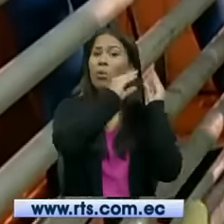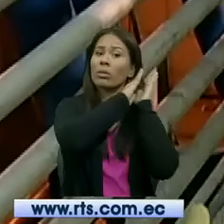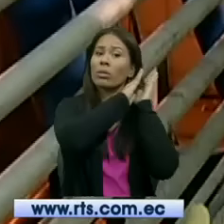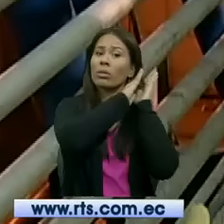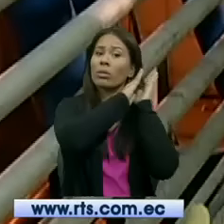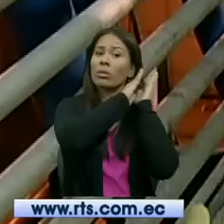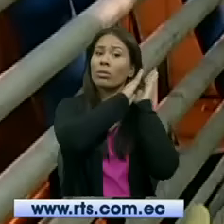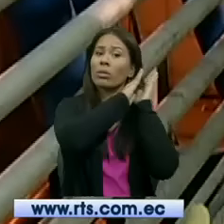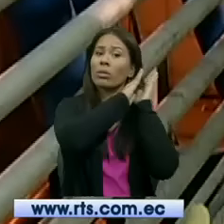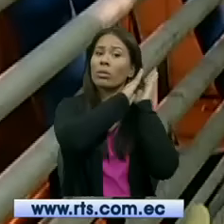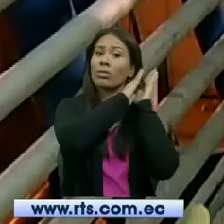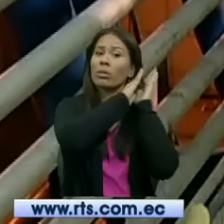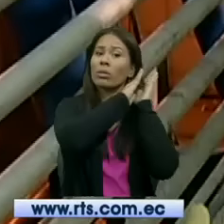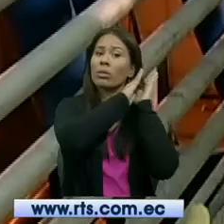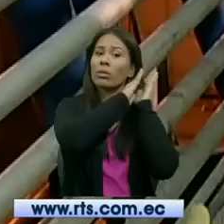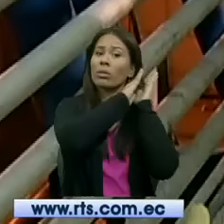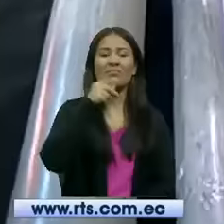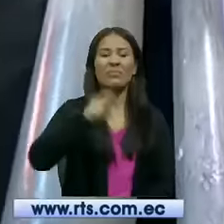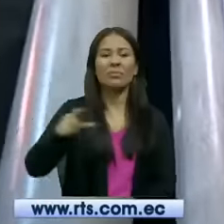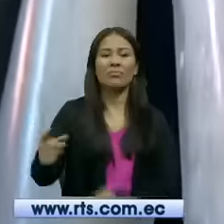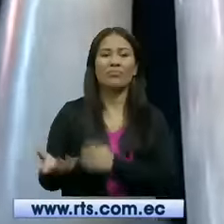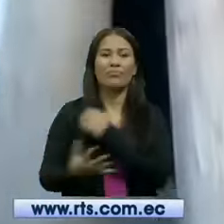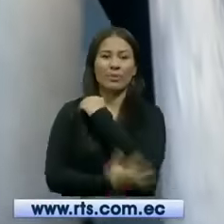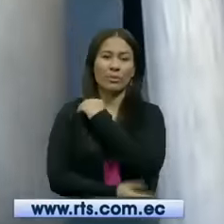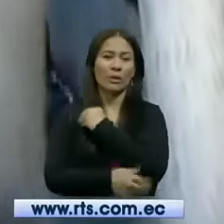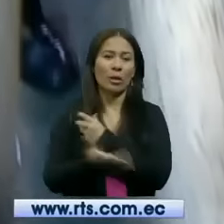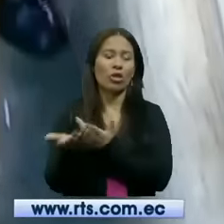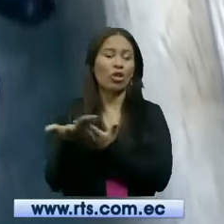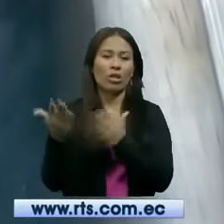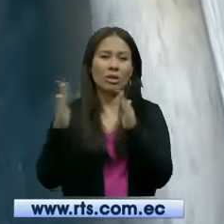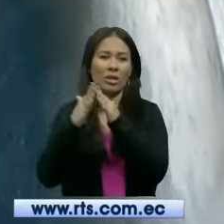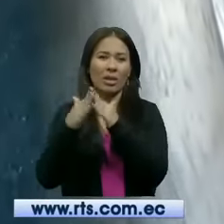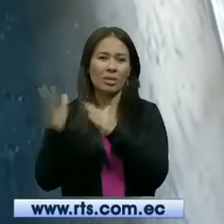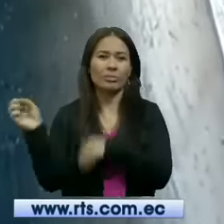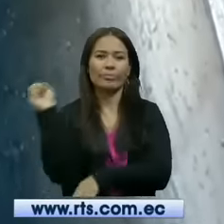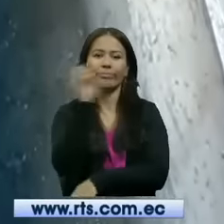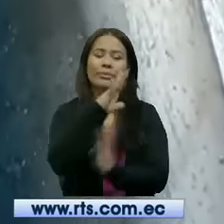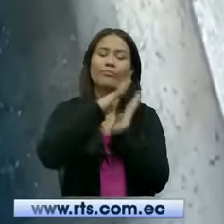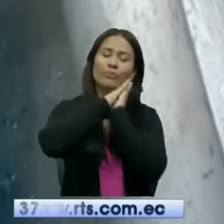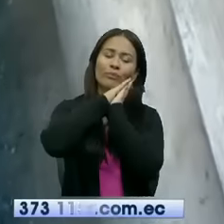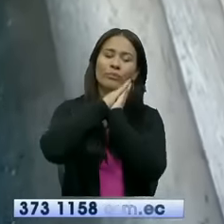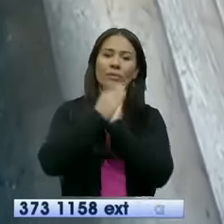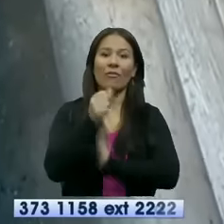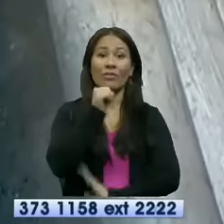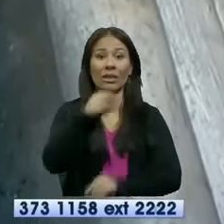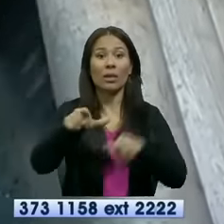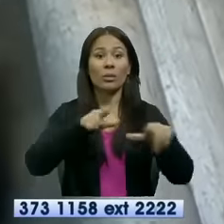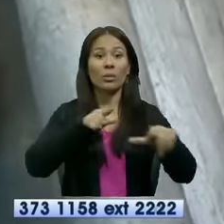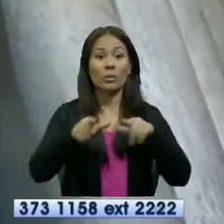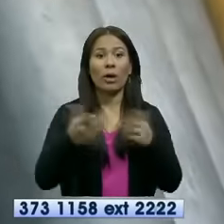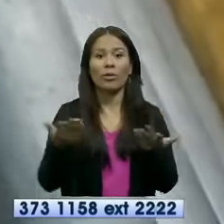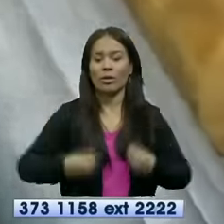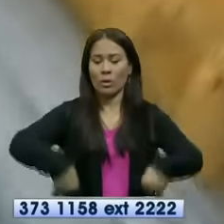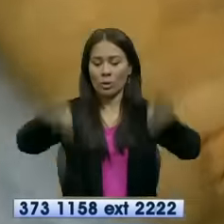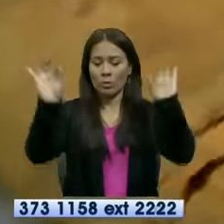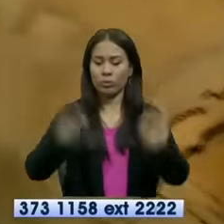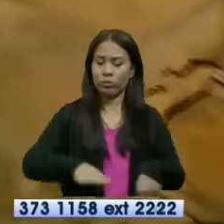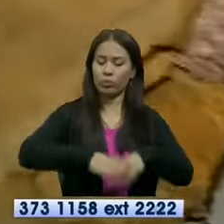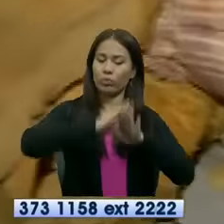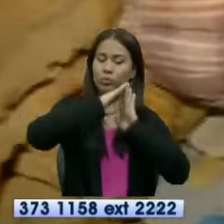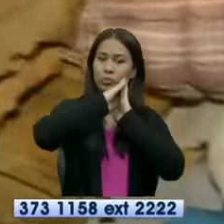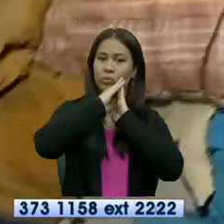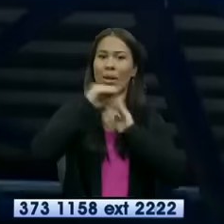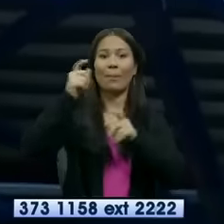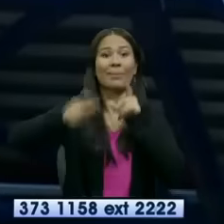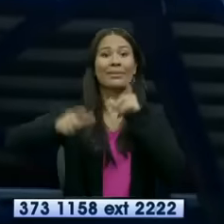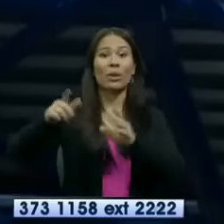colchón para las personas que viven en este lugar. De las sábanas para arroparse. Ante la falta de un lugar donde tender sus prendas, las